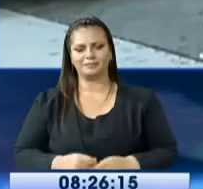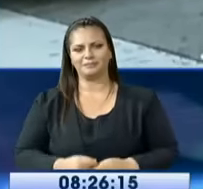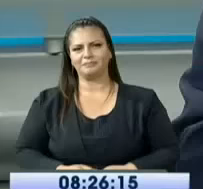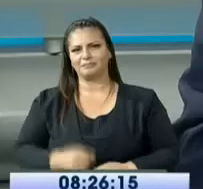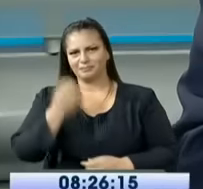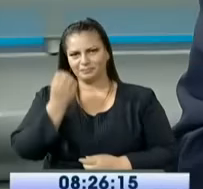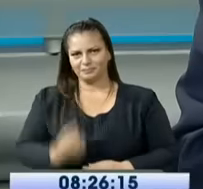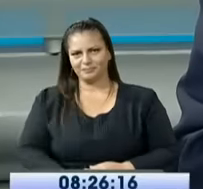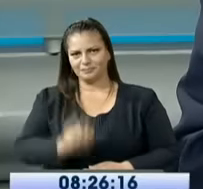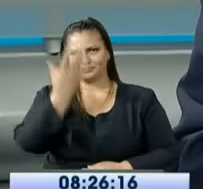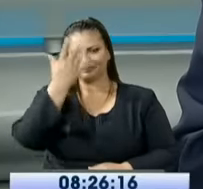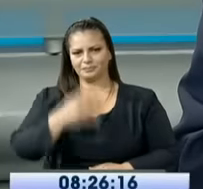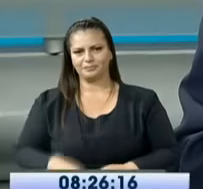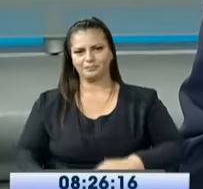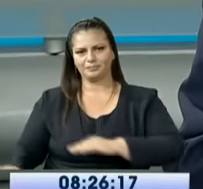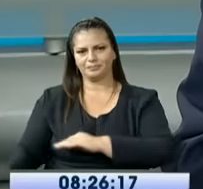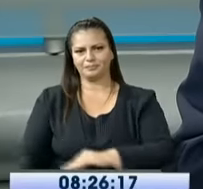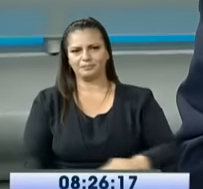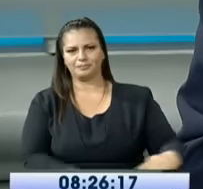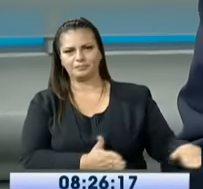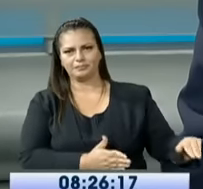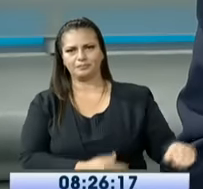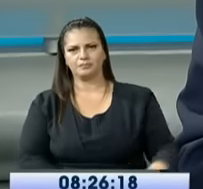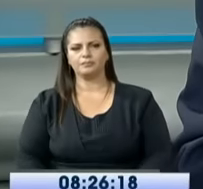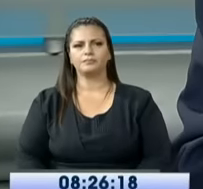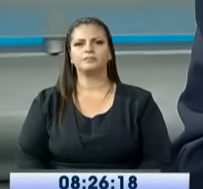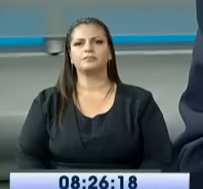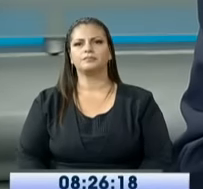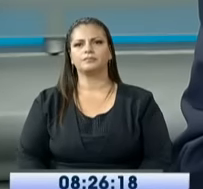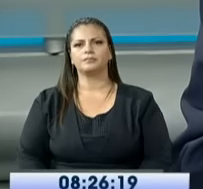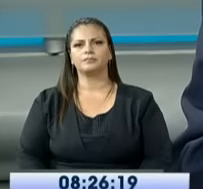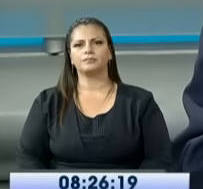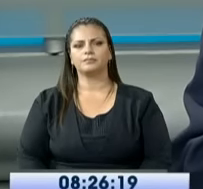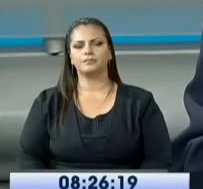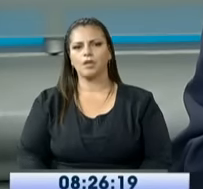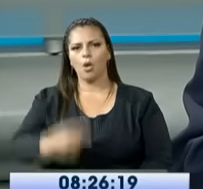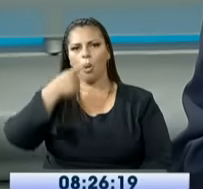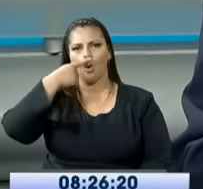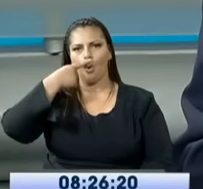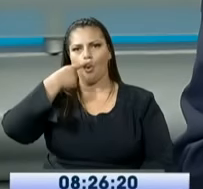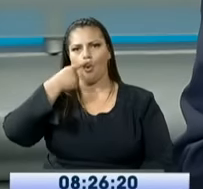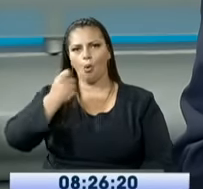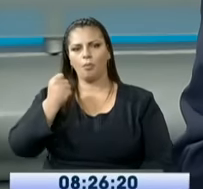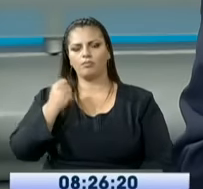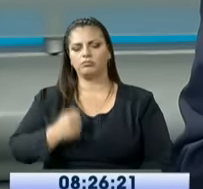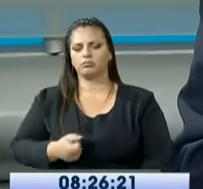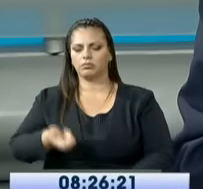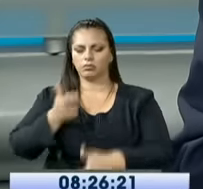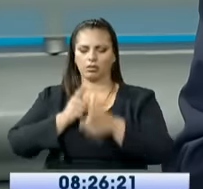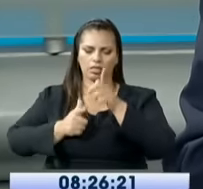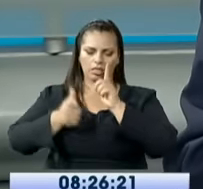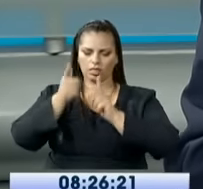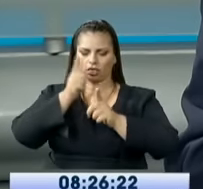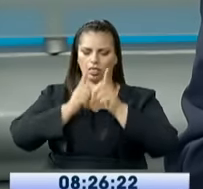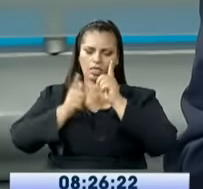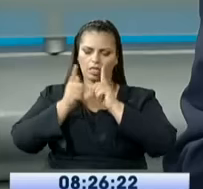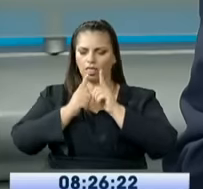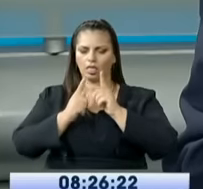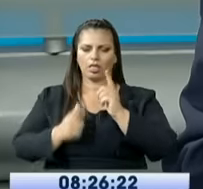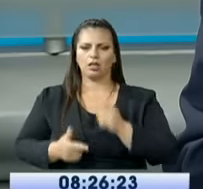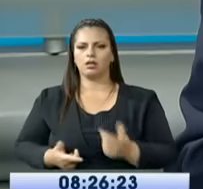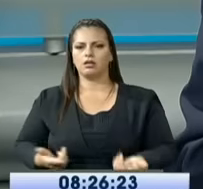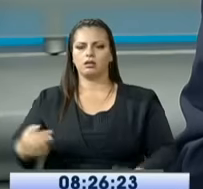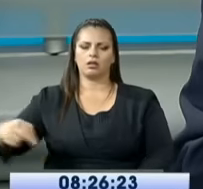brindada. Un hombre en aparente estado etílico fue arrollado por una motocicleta. Esto sucedió al suroeste de Guayaquil. El conductor del pequeño